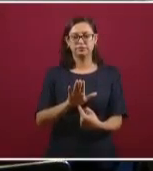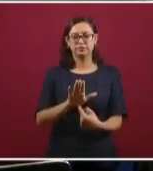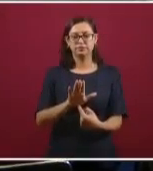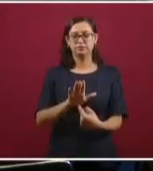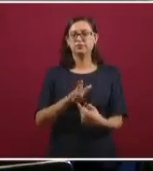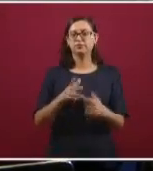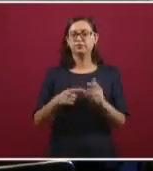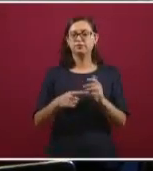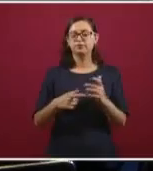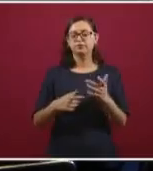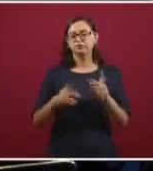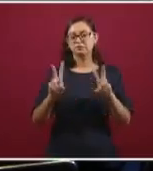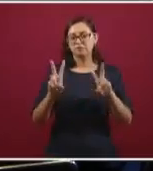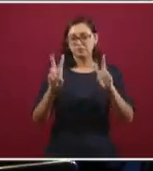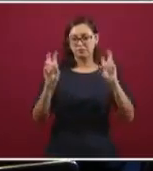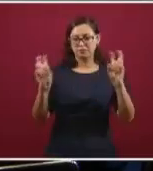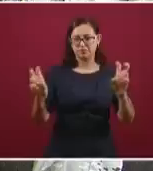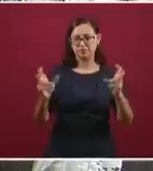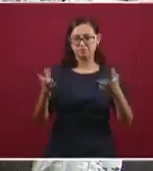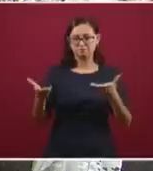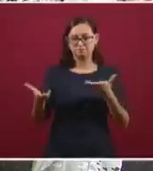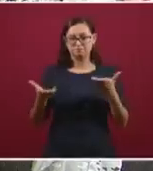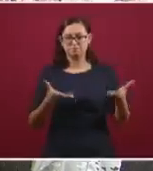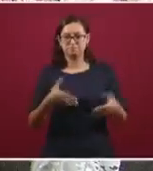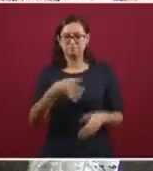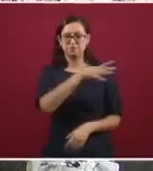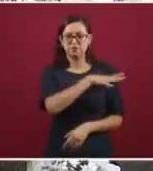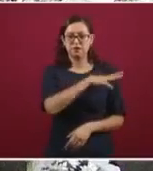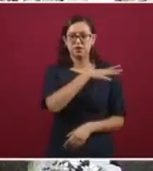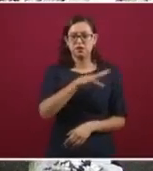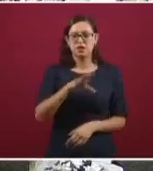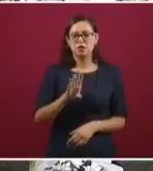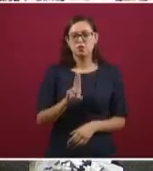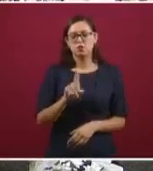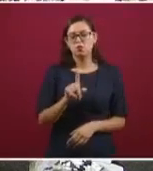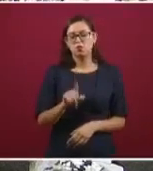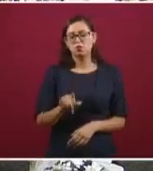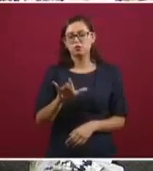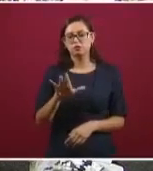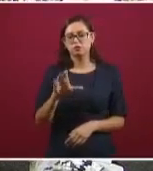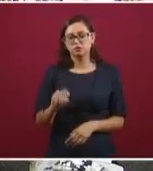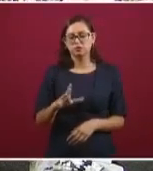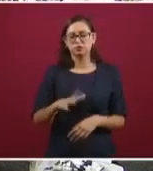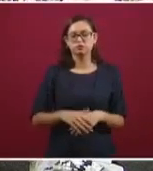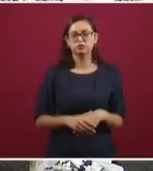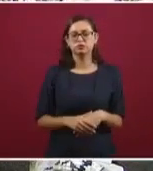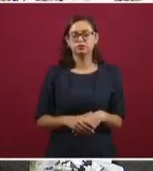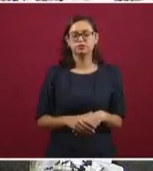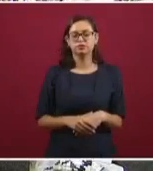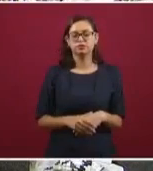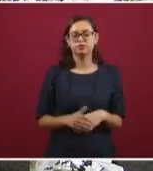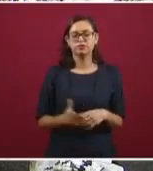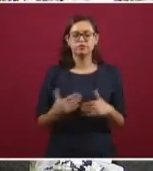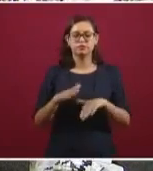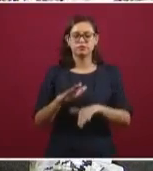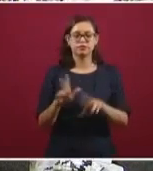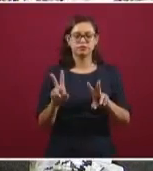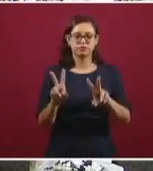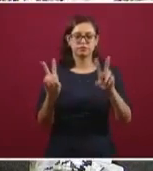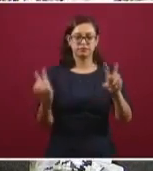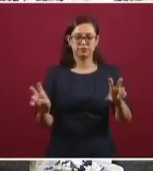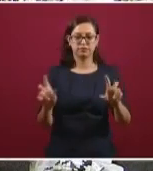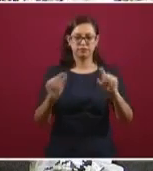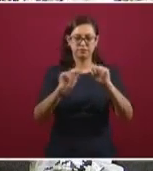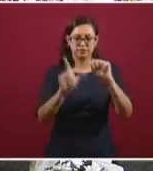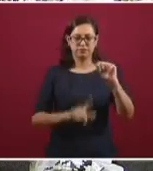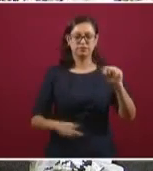la exposición del general Bucio sobre la Guardia Nacional,